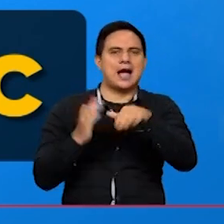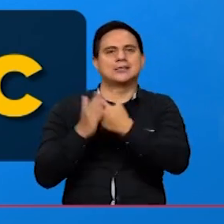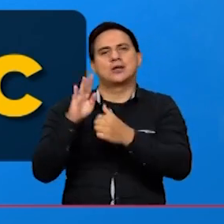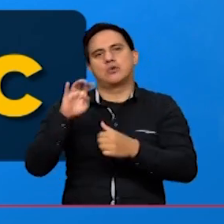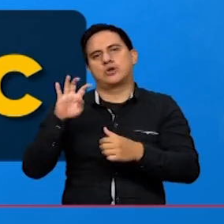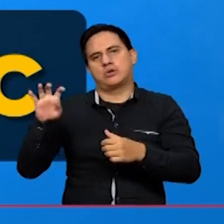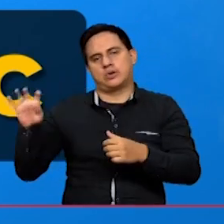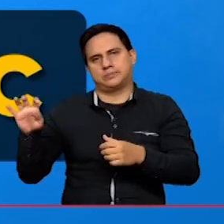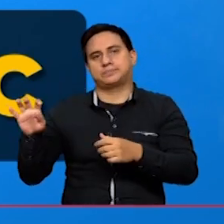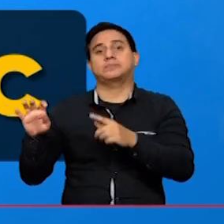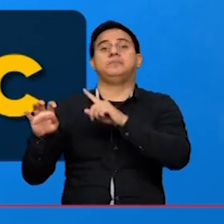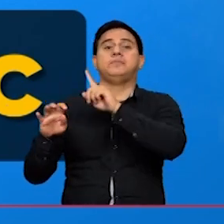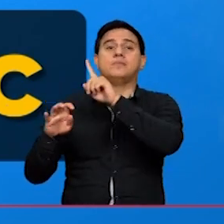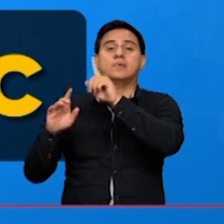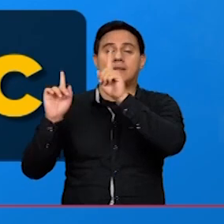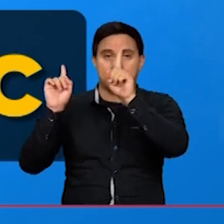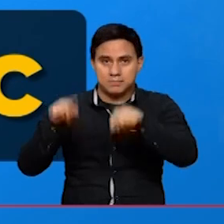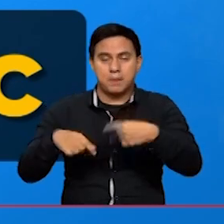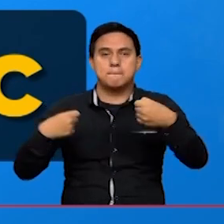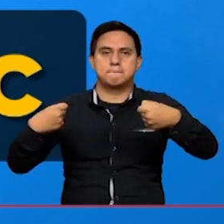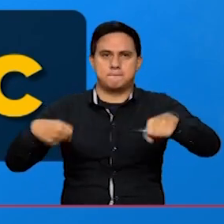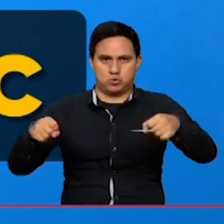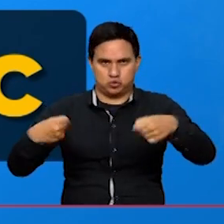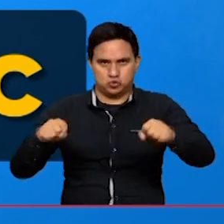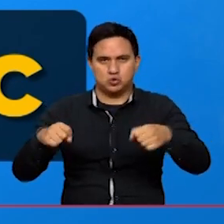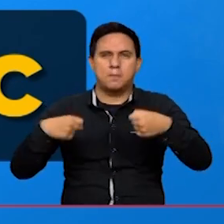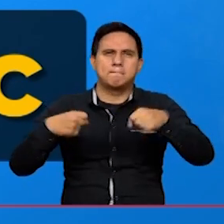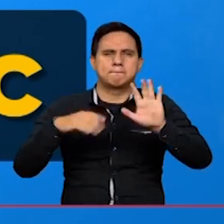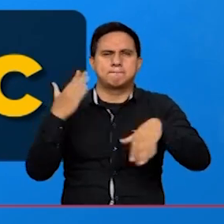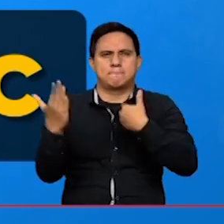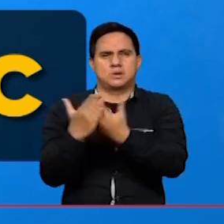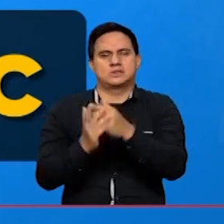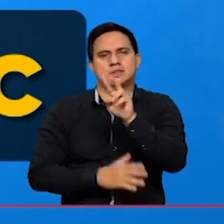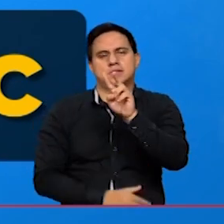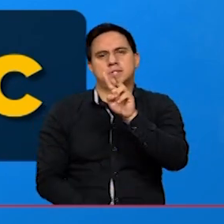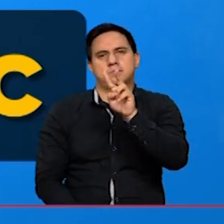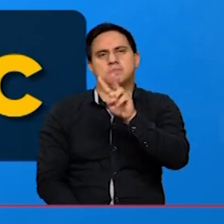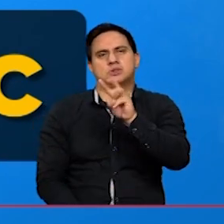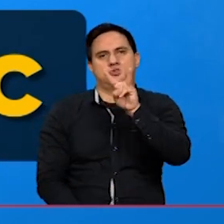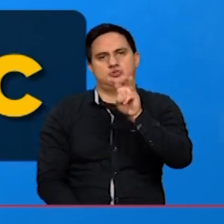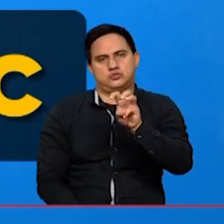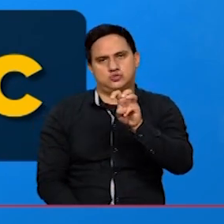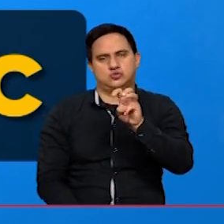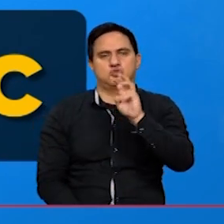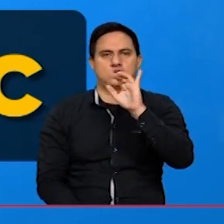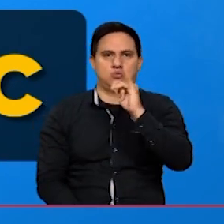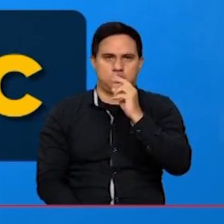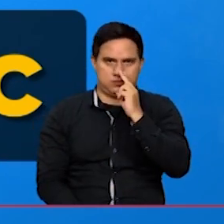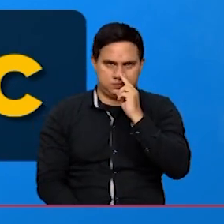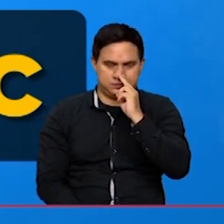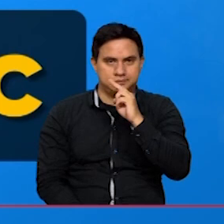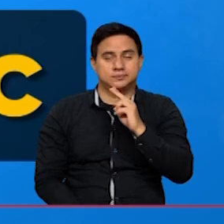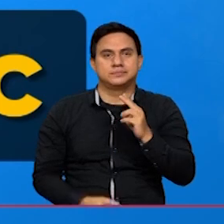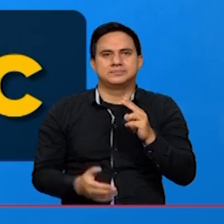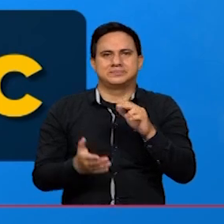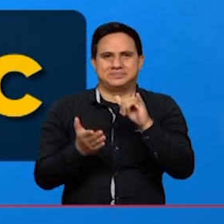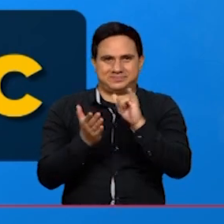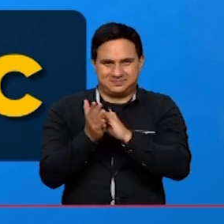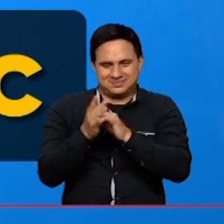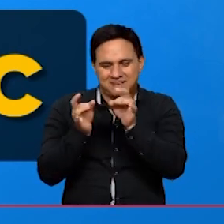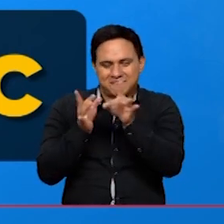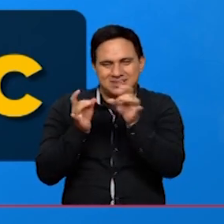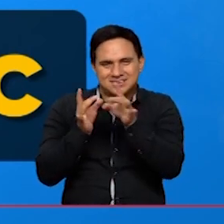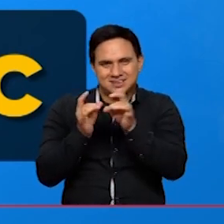a 125 centímetros cúbicos están hasta el 28 de junio. Esta última